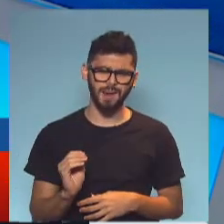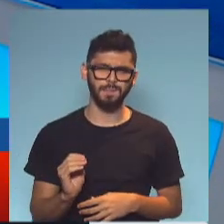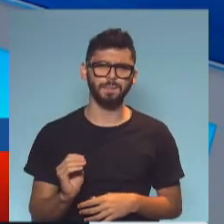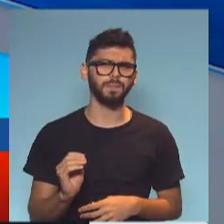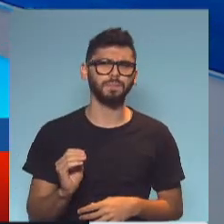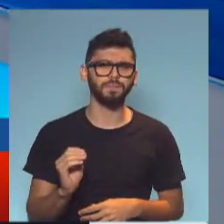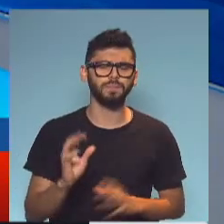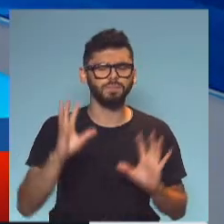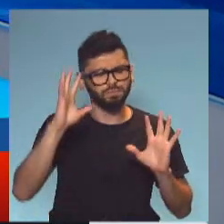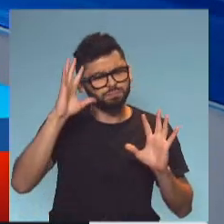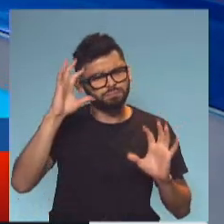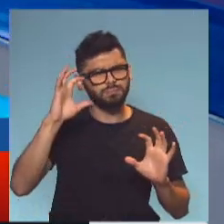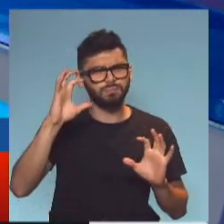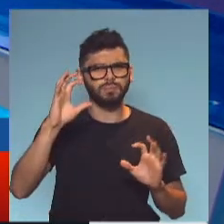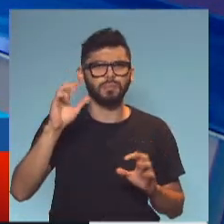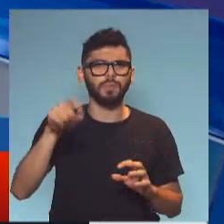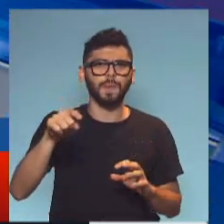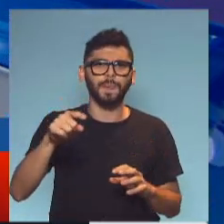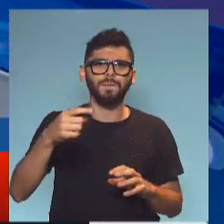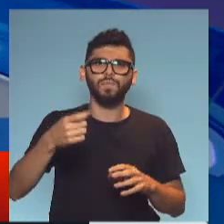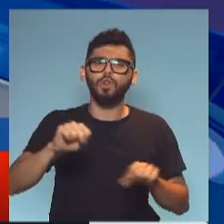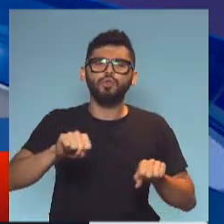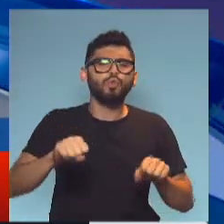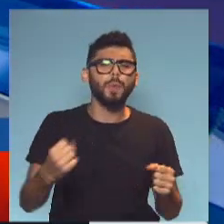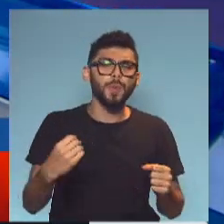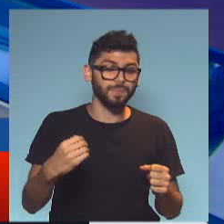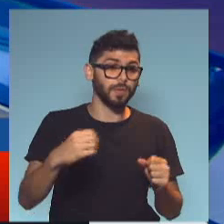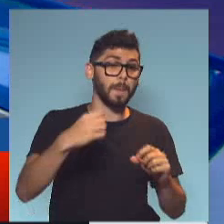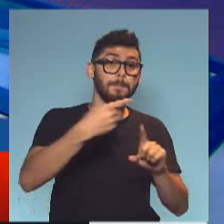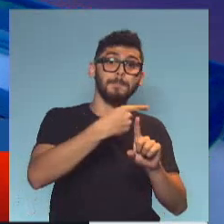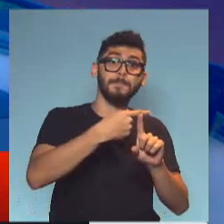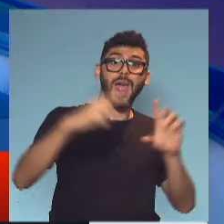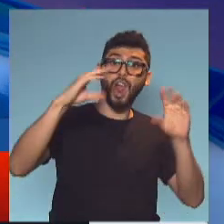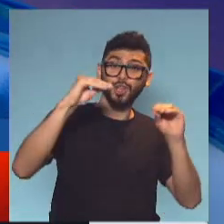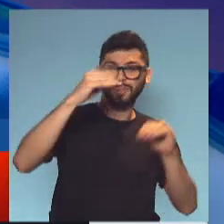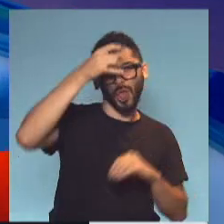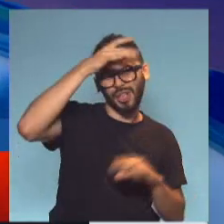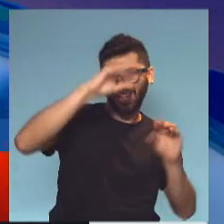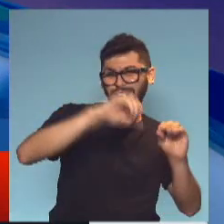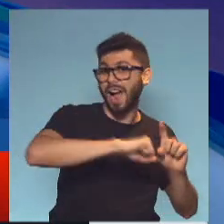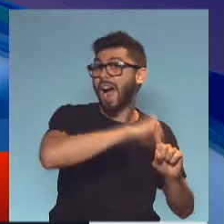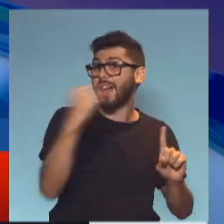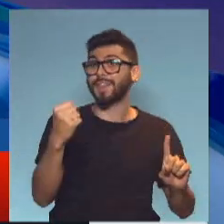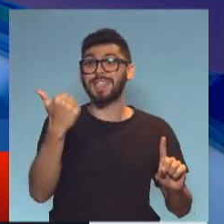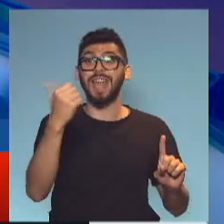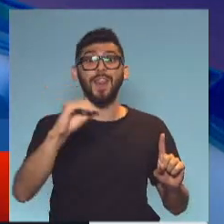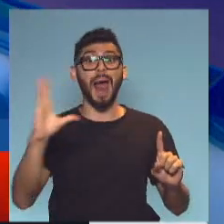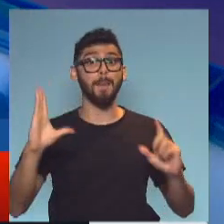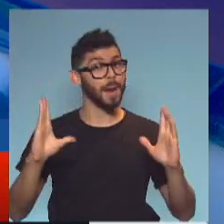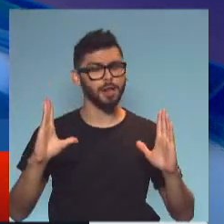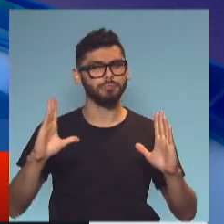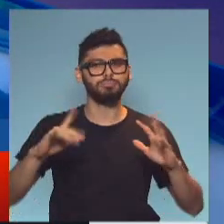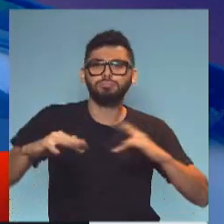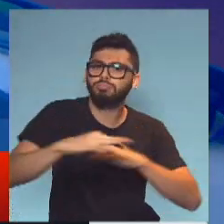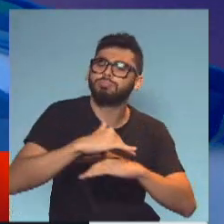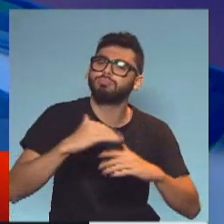a recordar que lo que estará suspendida es la circulación desde la medianoche hasta las 6 de la mañana. El segundo punto es algo que se